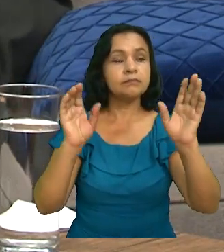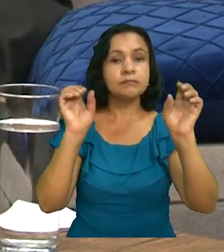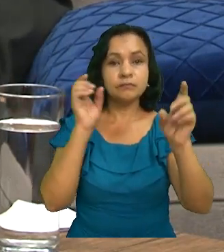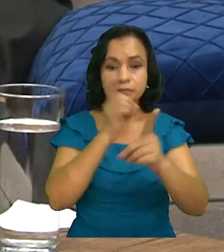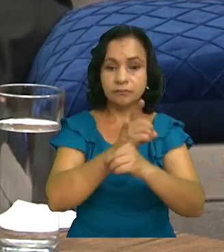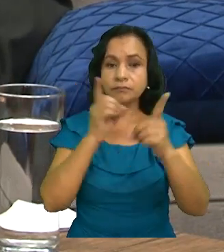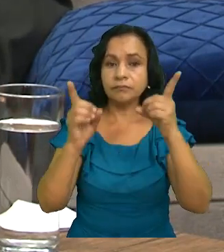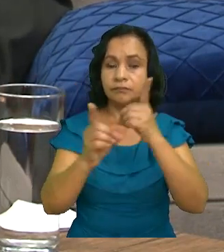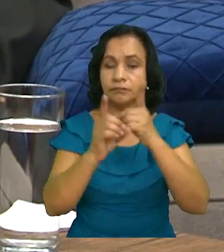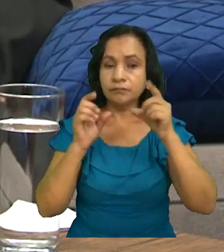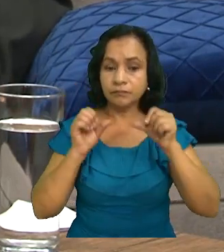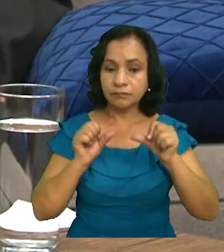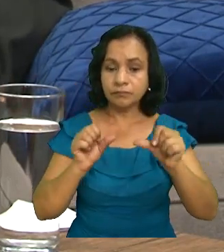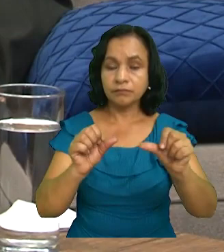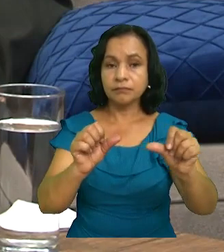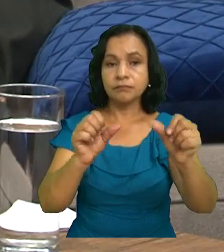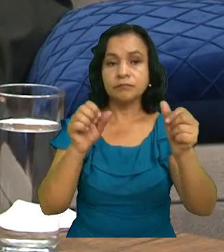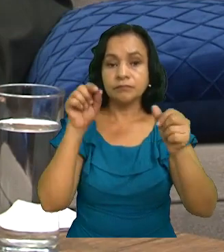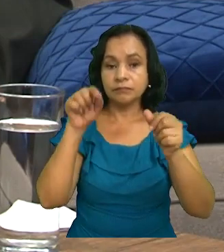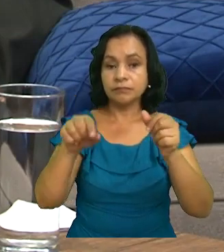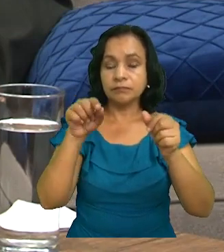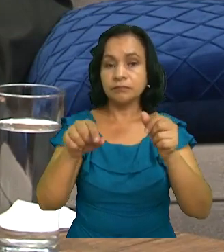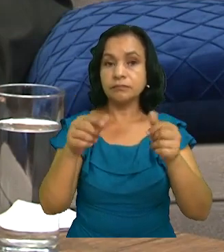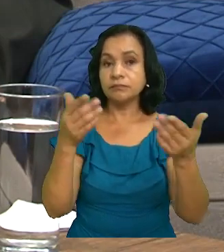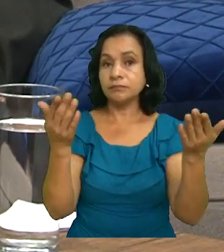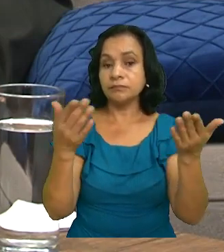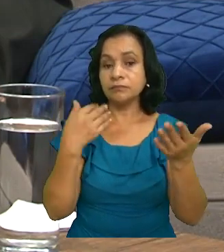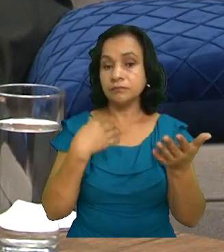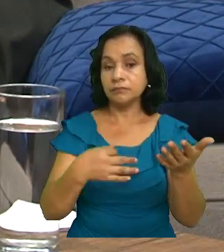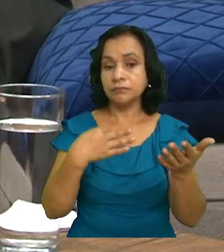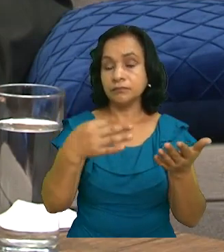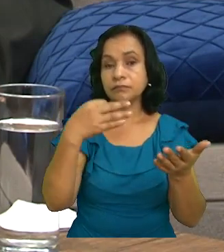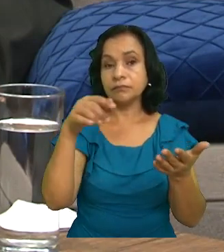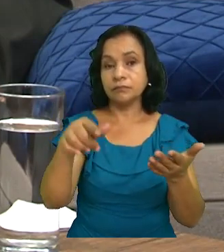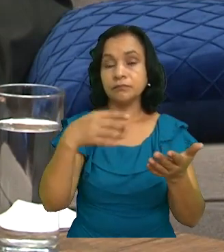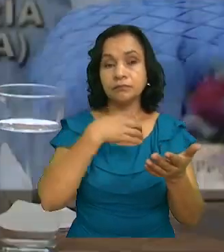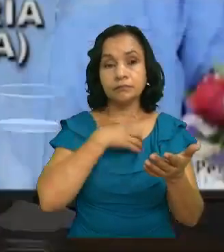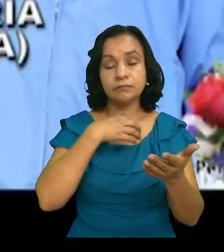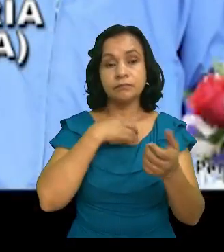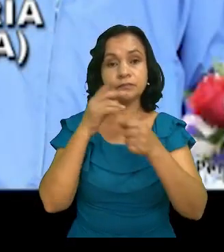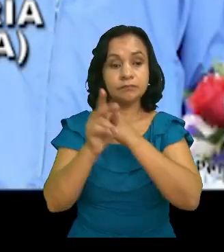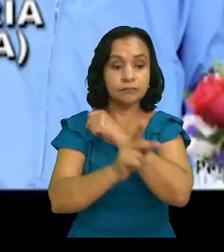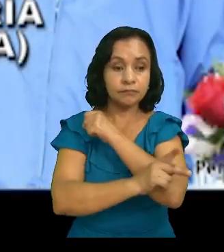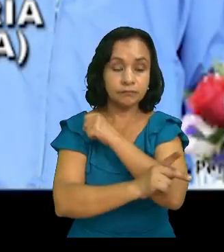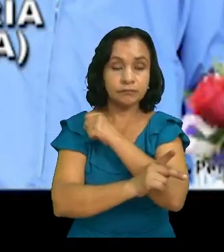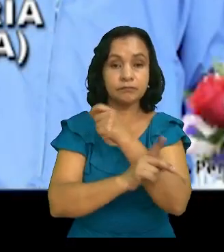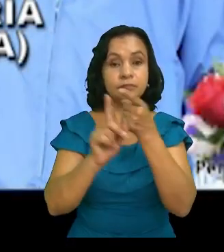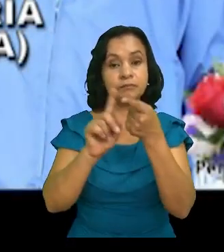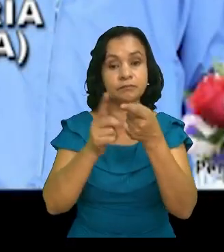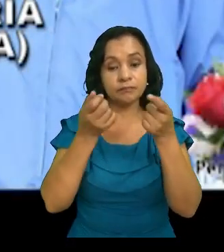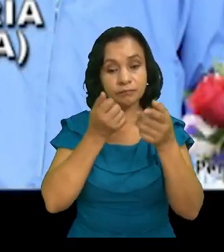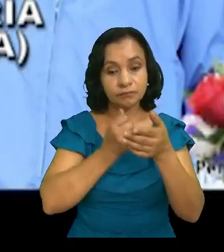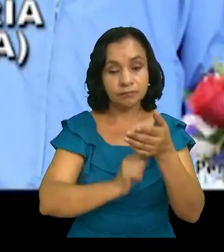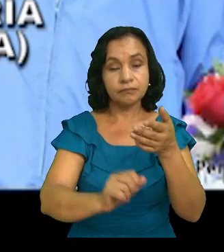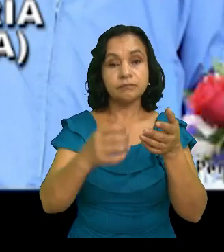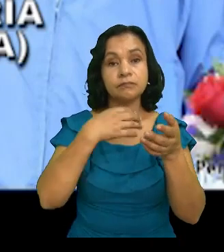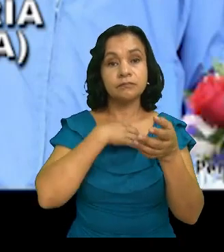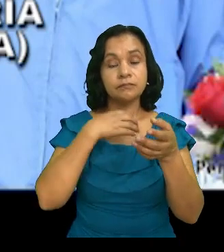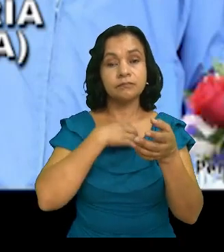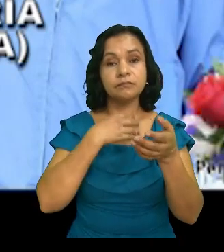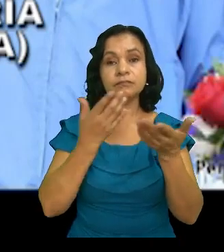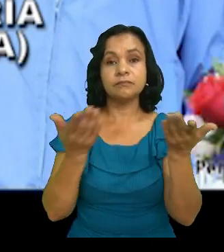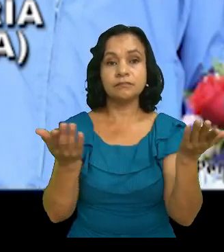debemos de seguir avanzando porque de ahí depende el futuro de nuestra patria, el futuro de nuestros hijos y el futuro de nuestros